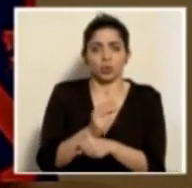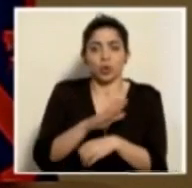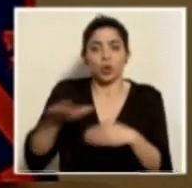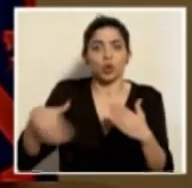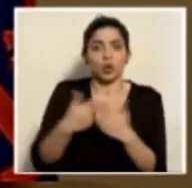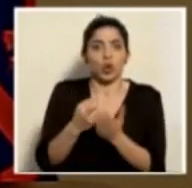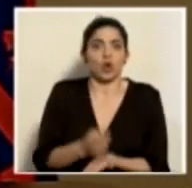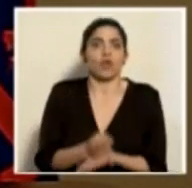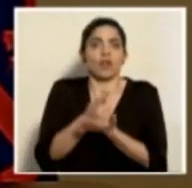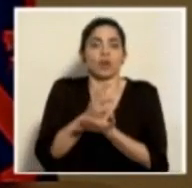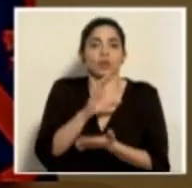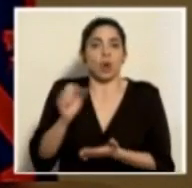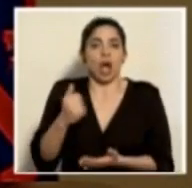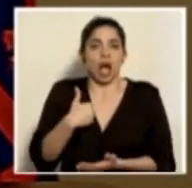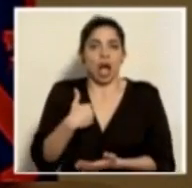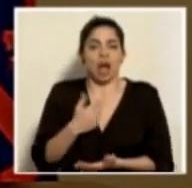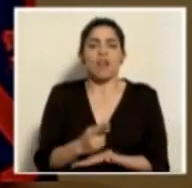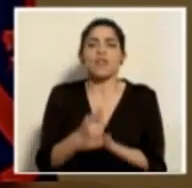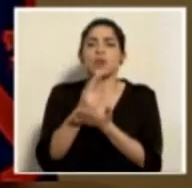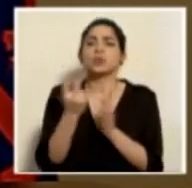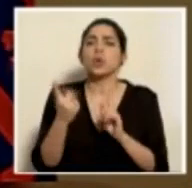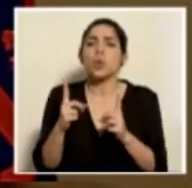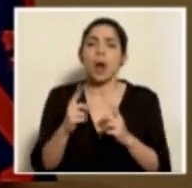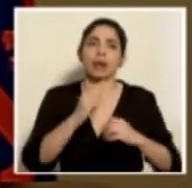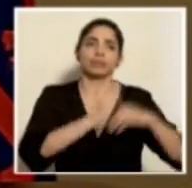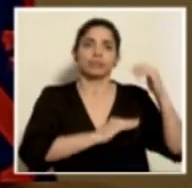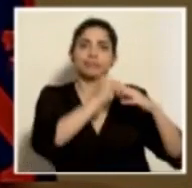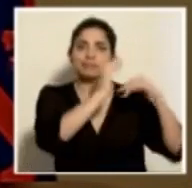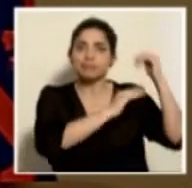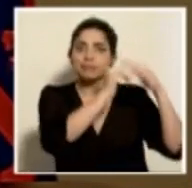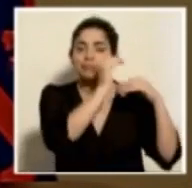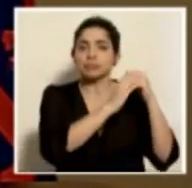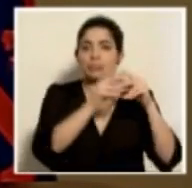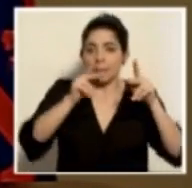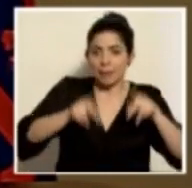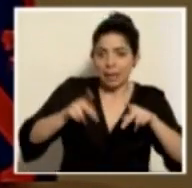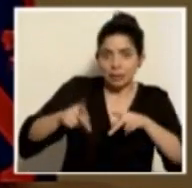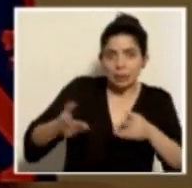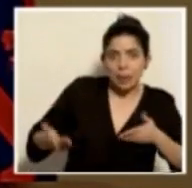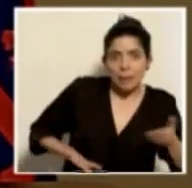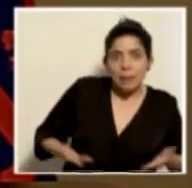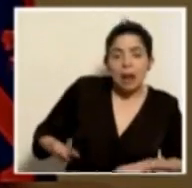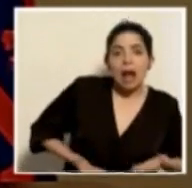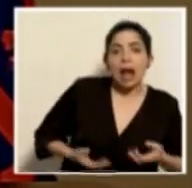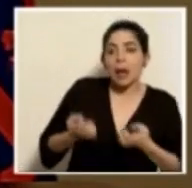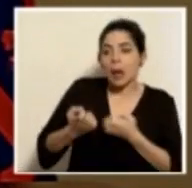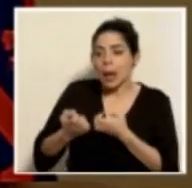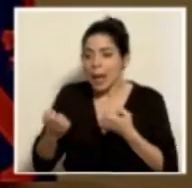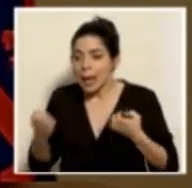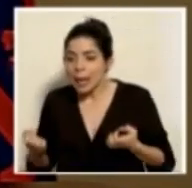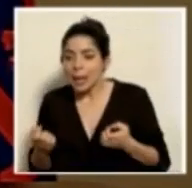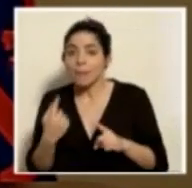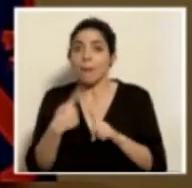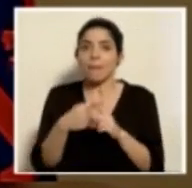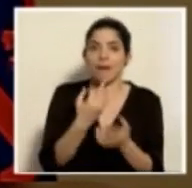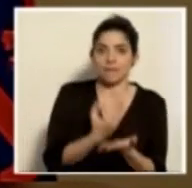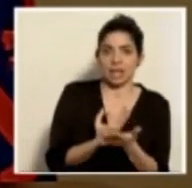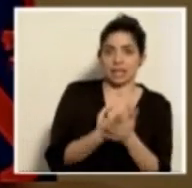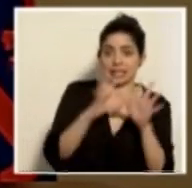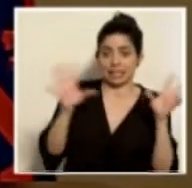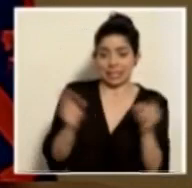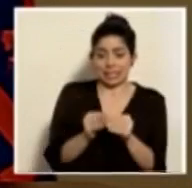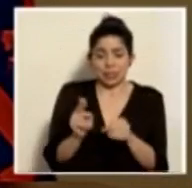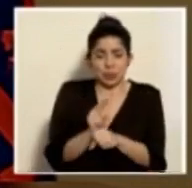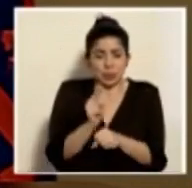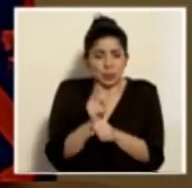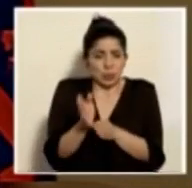hablando de recursos de infraestructura, de recurso humano, de equipamiento y recursos financieros.